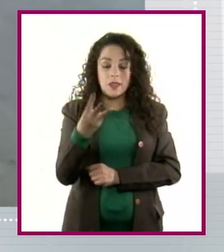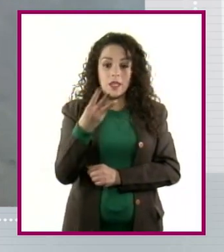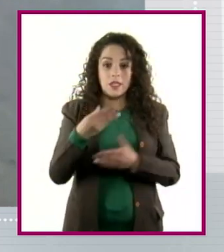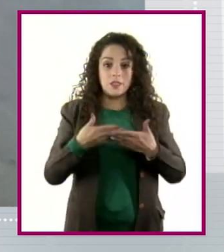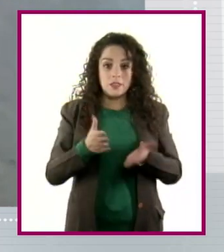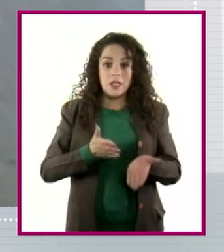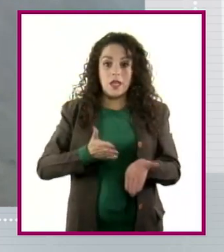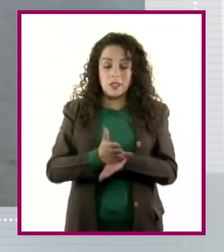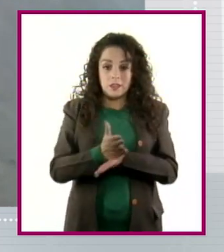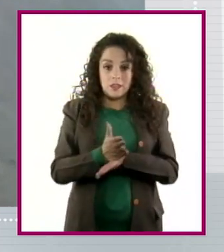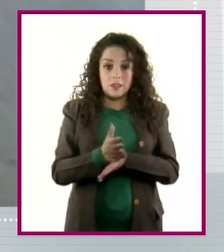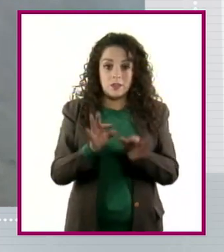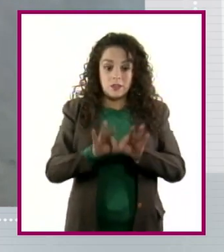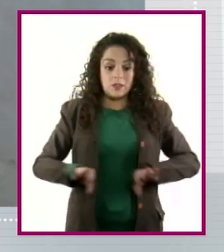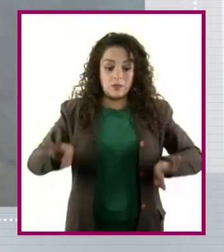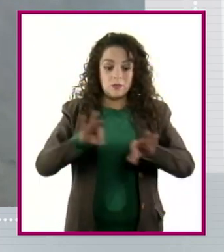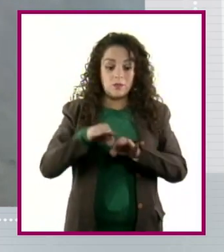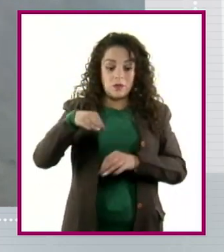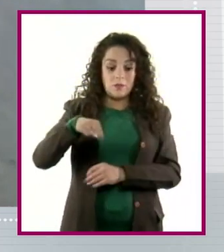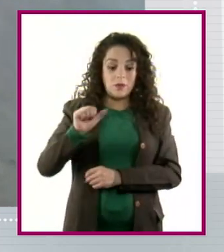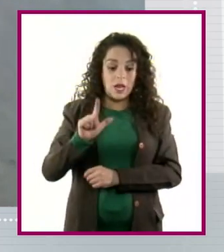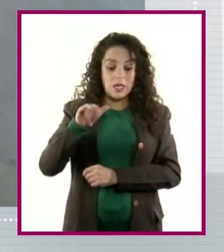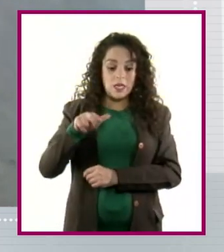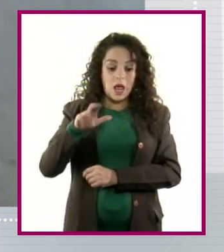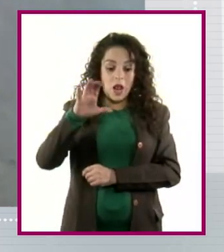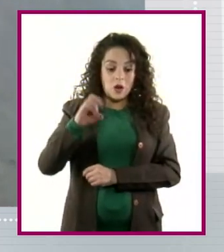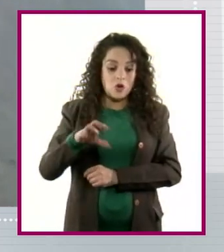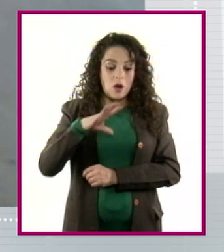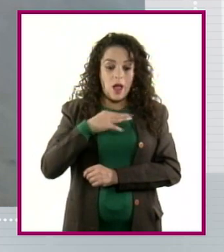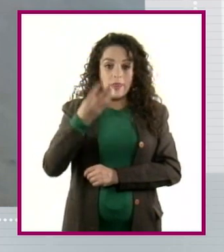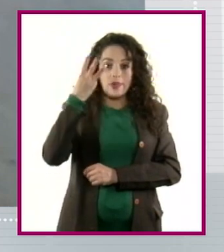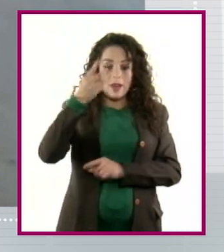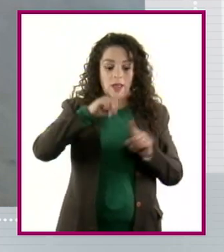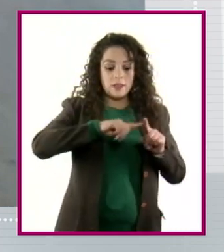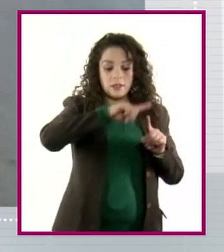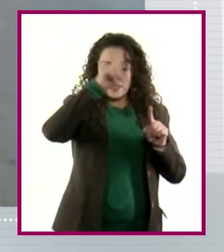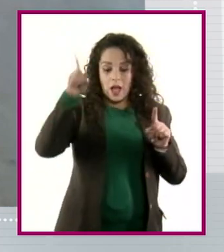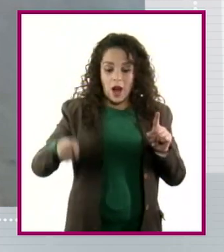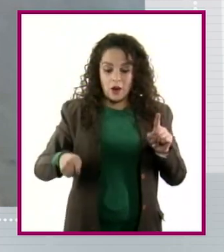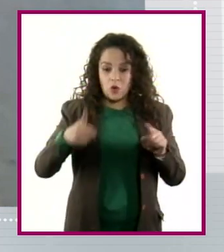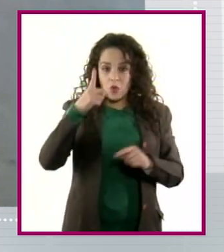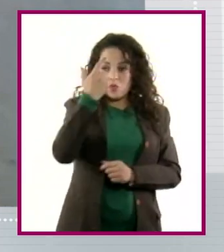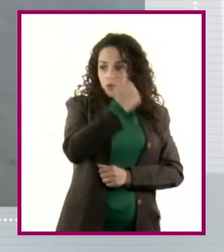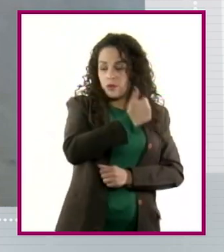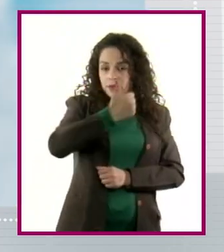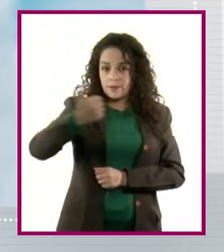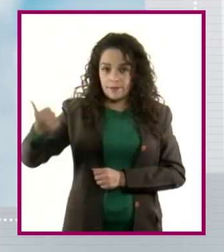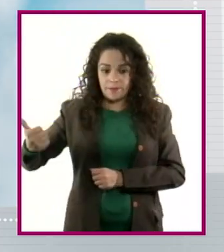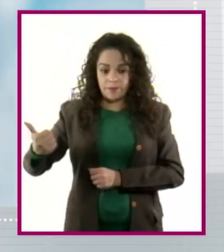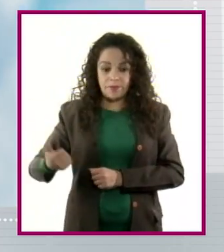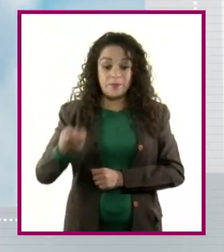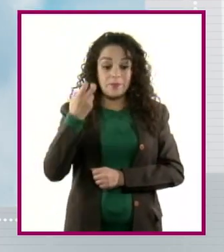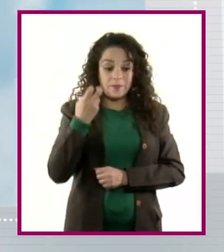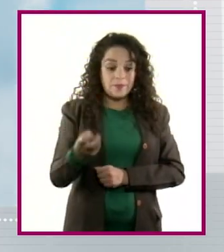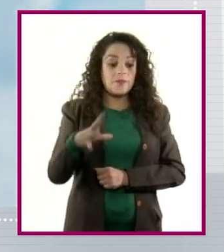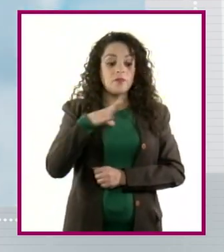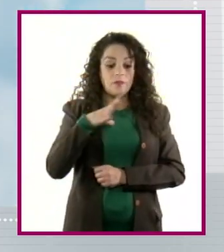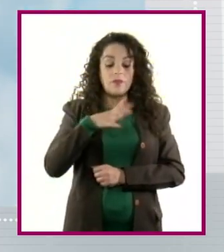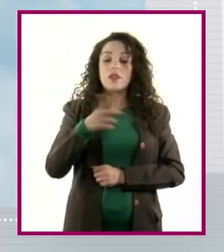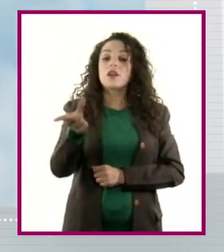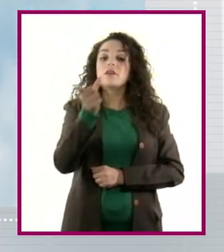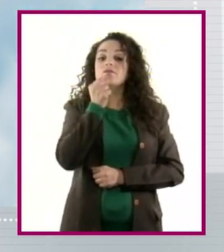a Malinalco, están enmarcados por tres arcos, cada uno de ellos, cada acceso, y en los accesos había